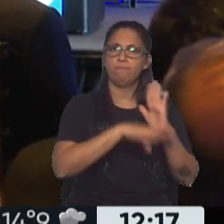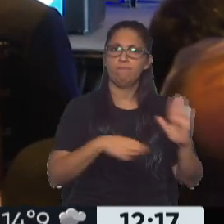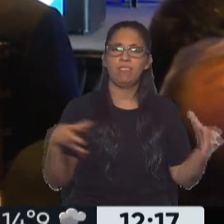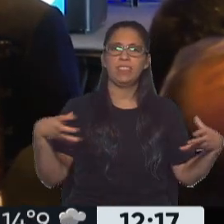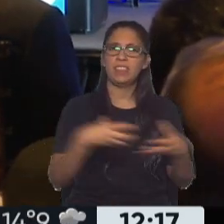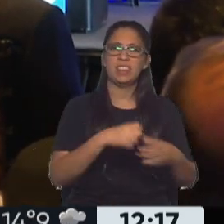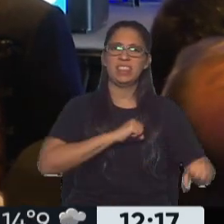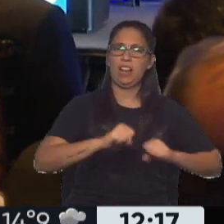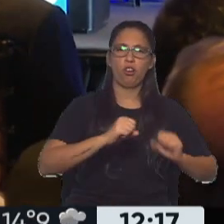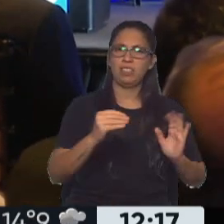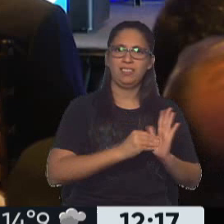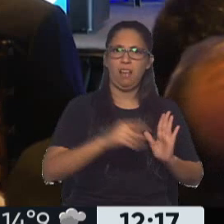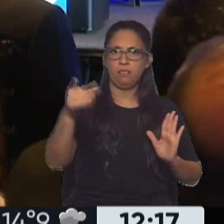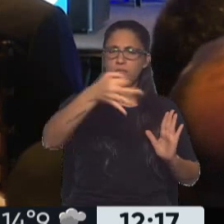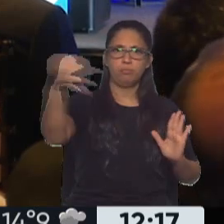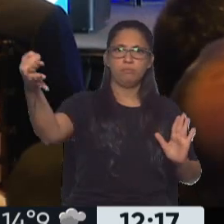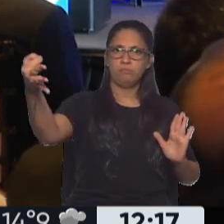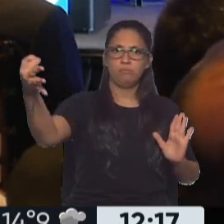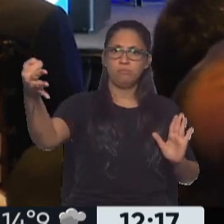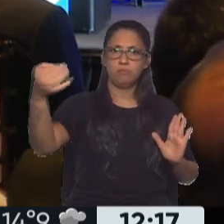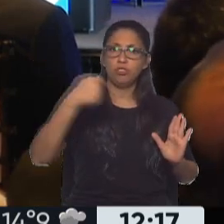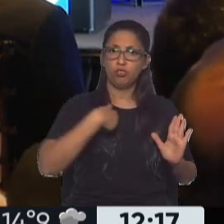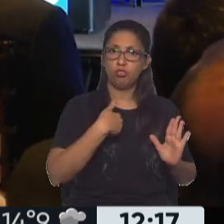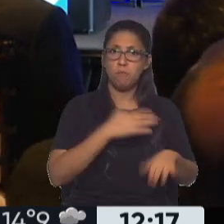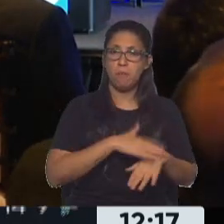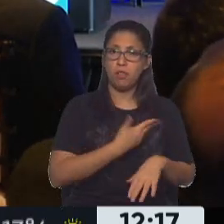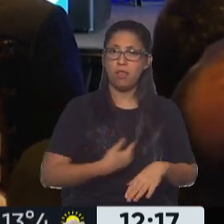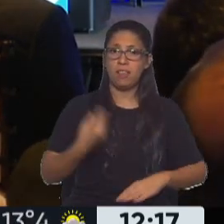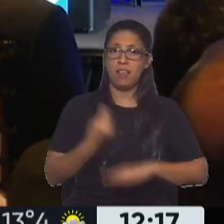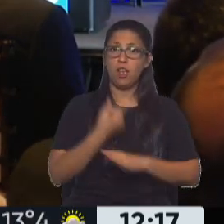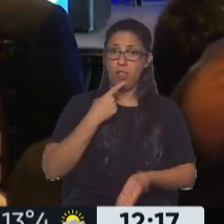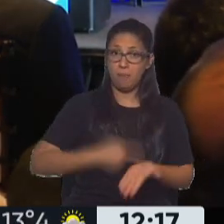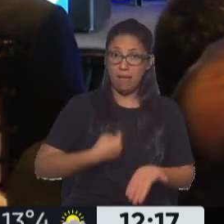estamos frente a un hecho terrorista. En el momento que yo sea presidente y la decisión dependa de mí, lo voy a hacer.